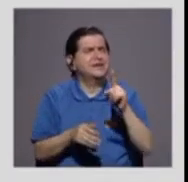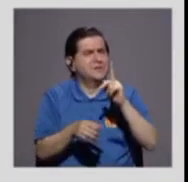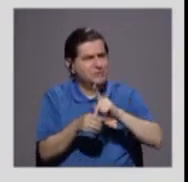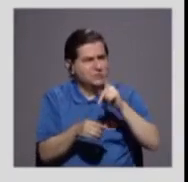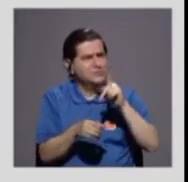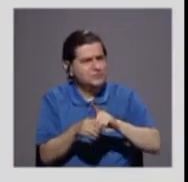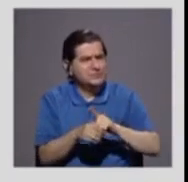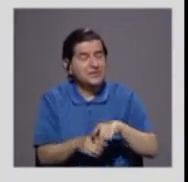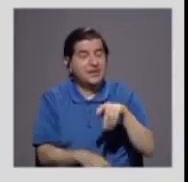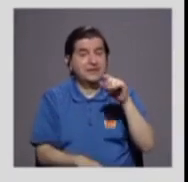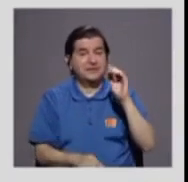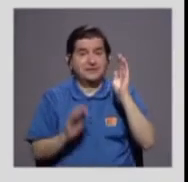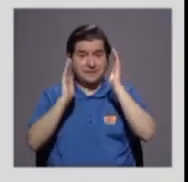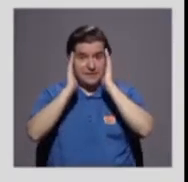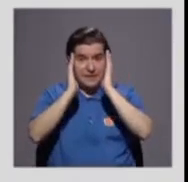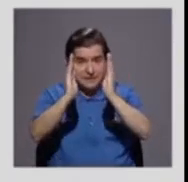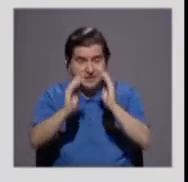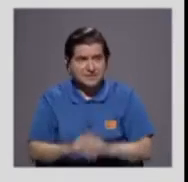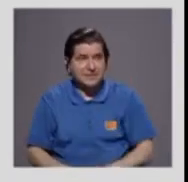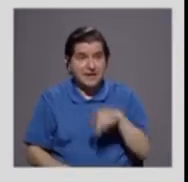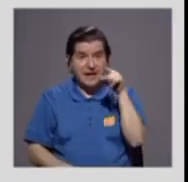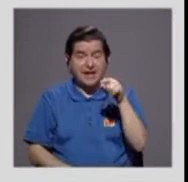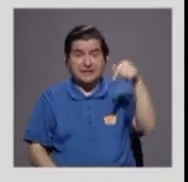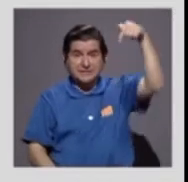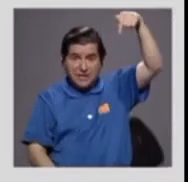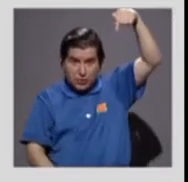participe, Sí. vean que esa caída